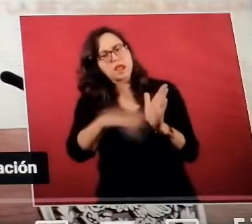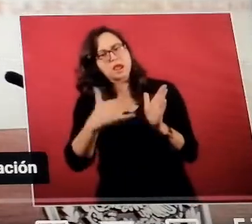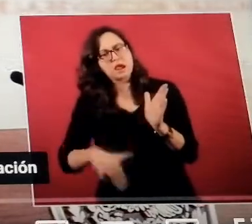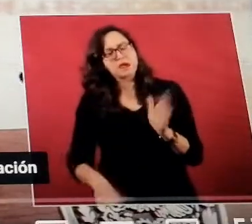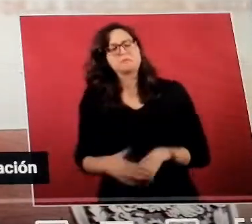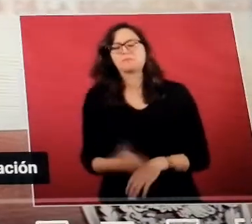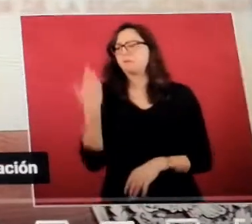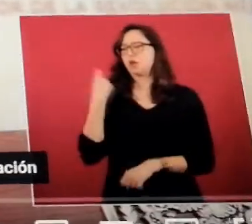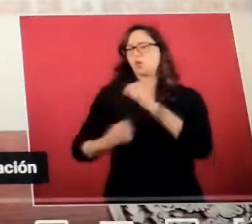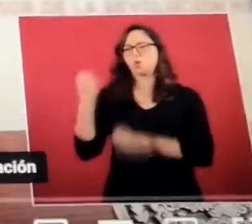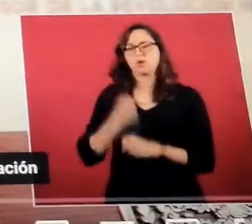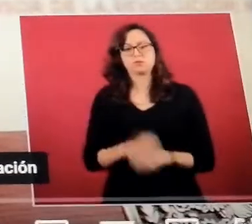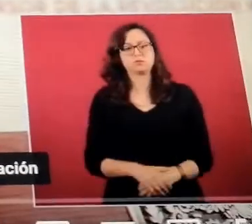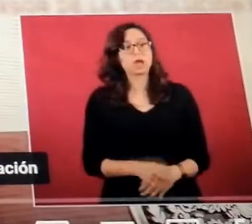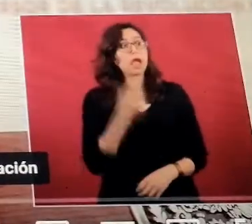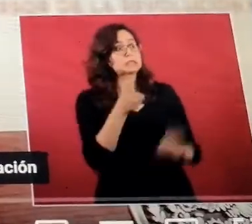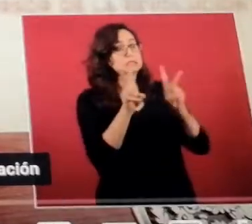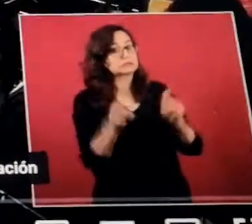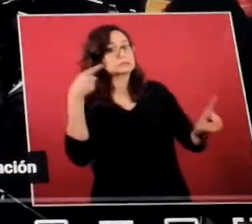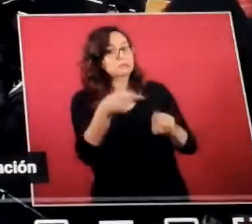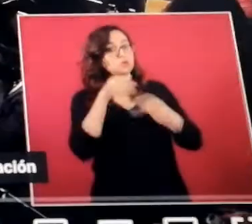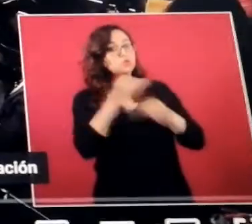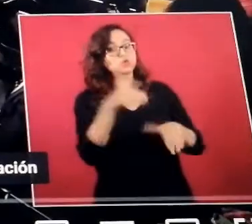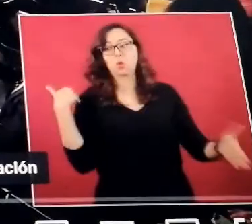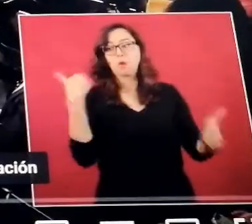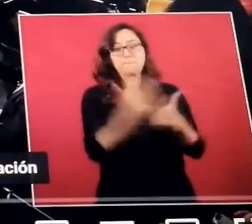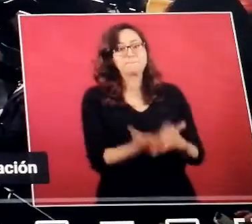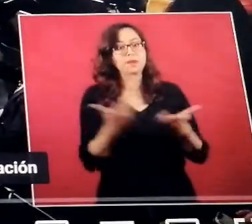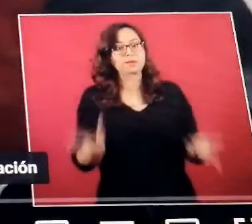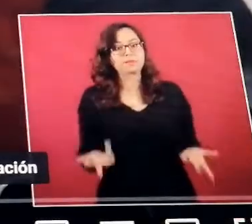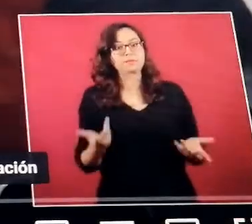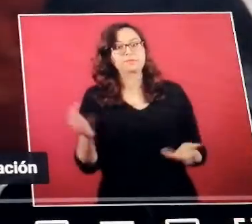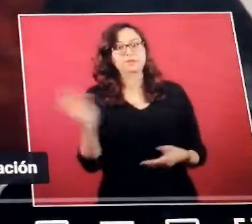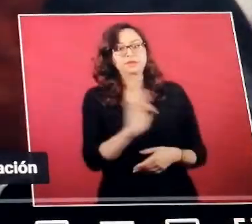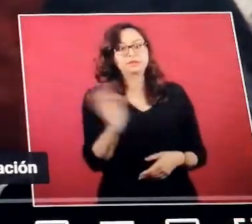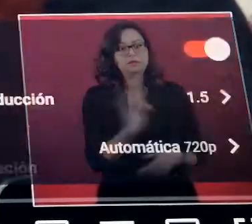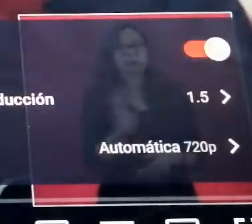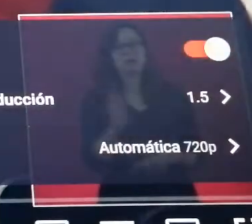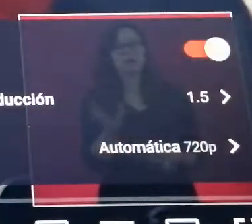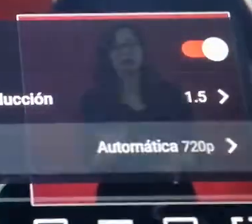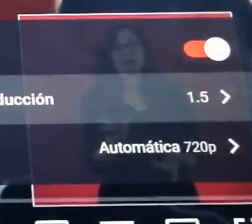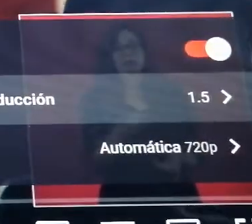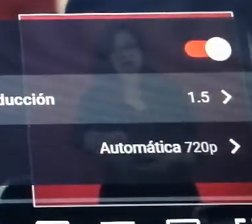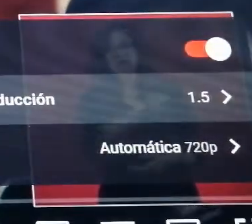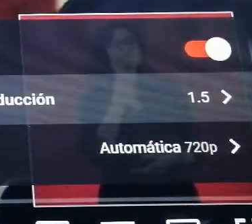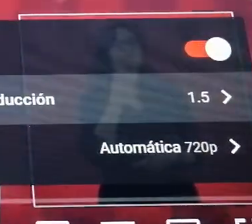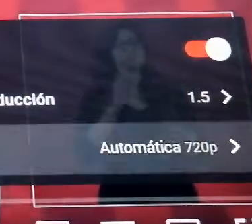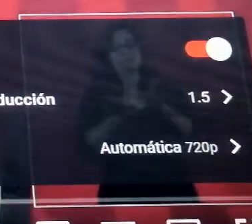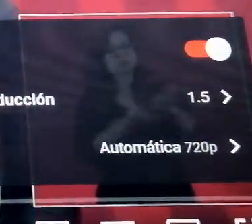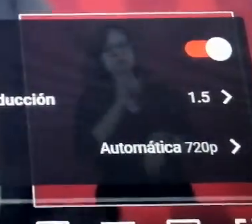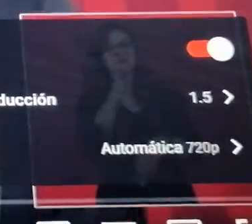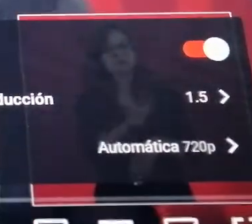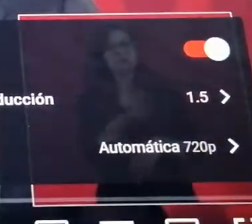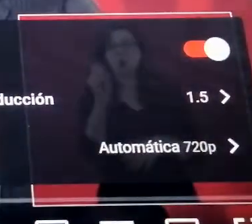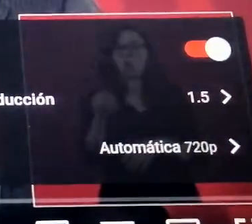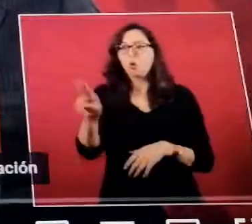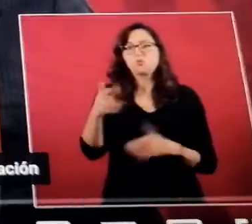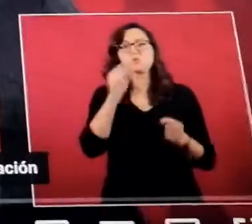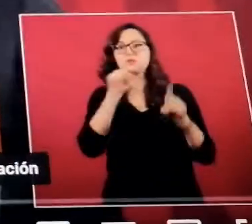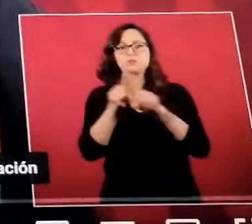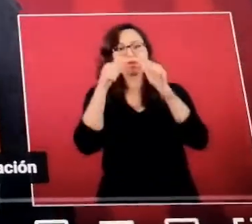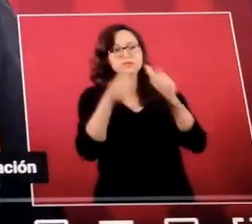un año. Pero sobre estos posicionamientos sobre en torno a lo que ha dicho últimamente de que no trabajan y de que, bueno, pues ellos sí, se pronuncian por algo sí, que la ONU